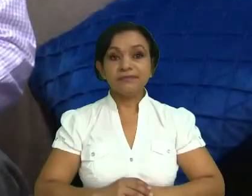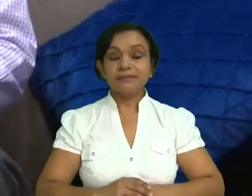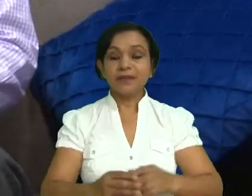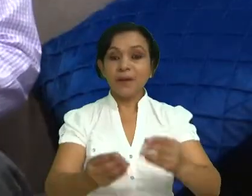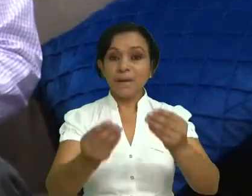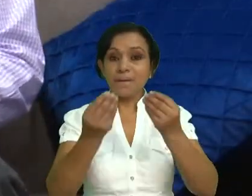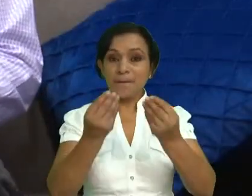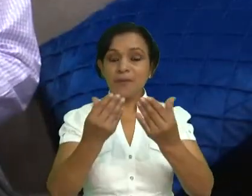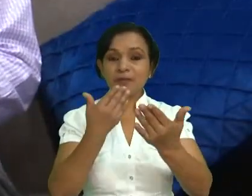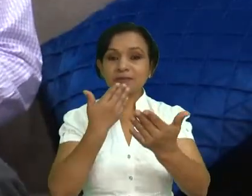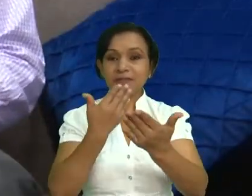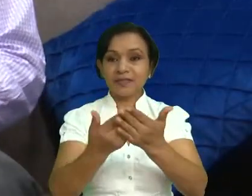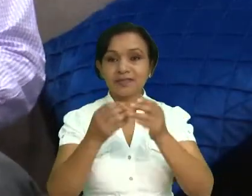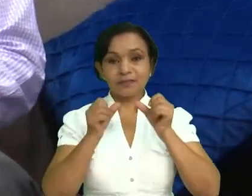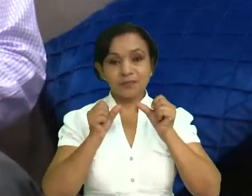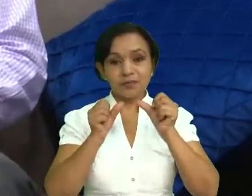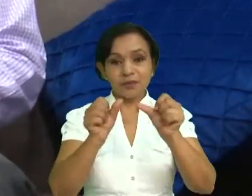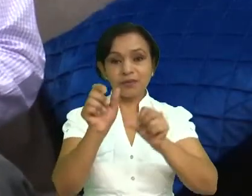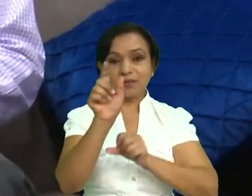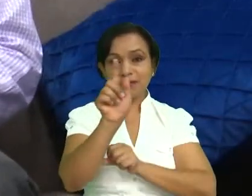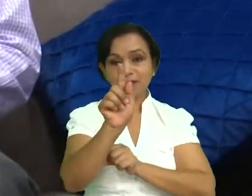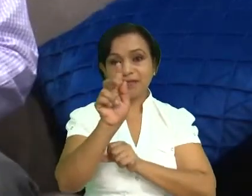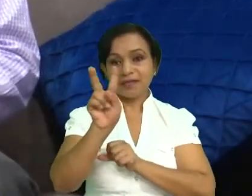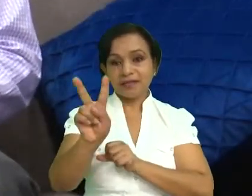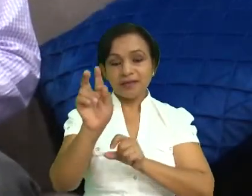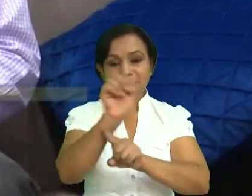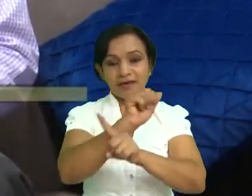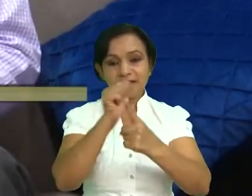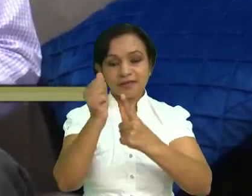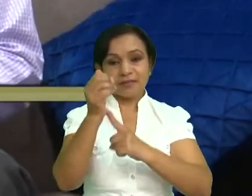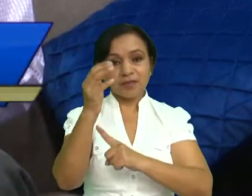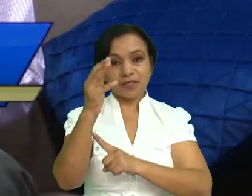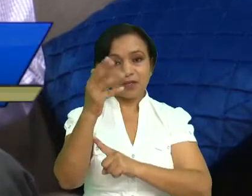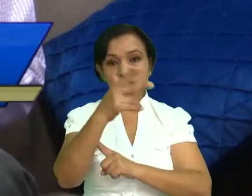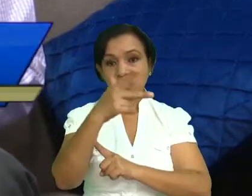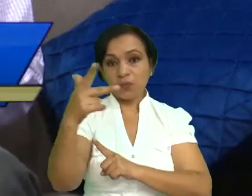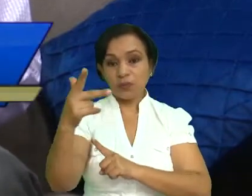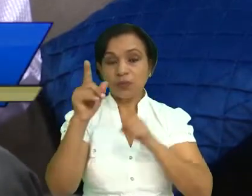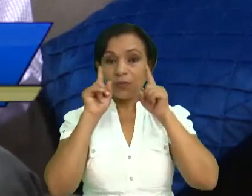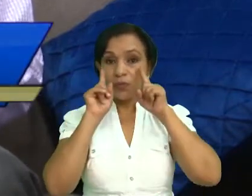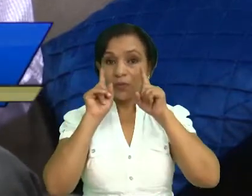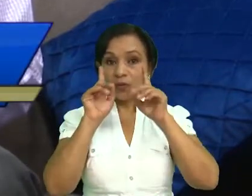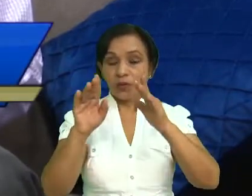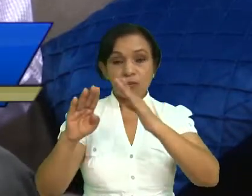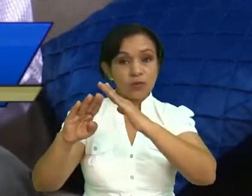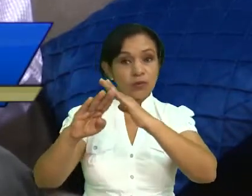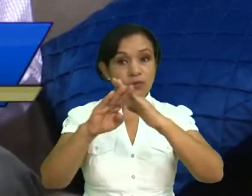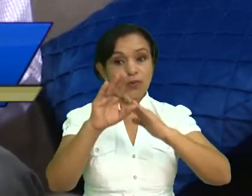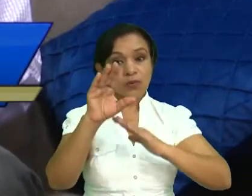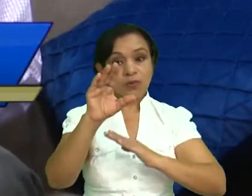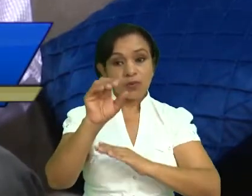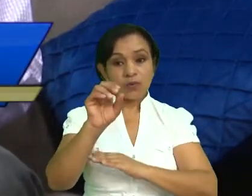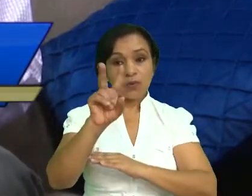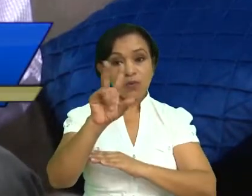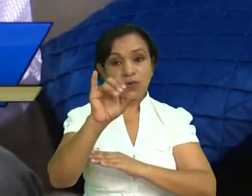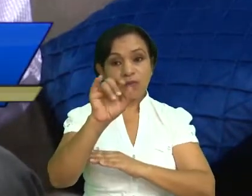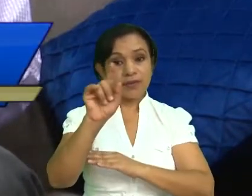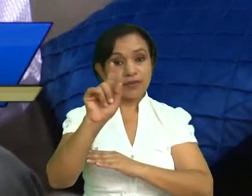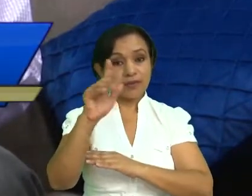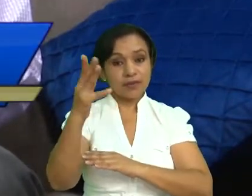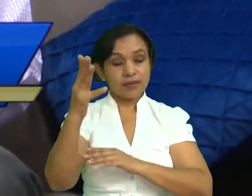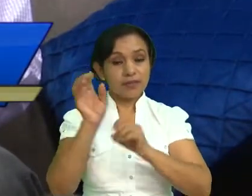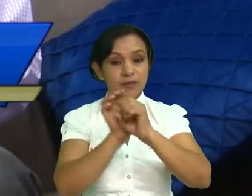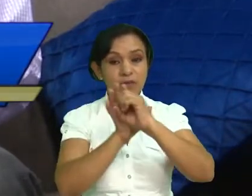Muchísimas gracias por continuar en sintonía del canal parlamentario. Continuamos conociendo las medidas de prevención contra el COVID-19 en mercados